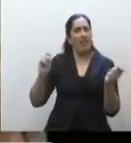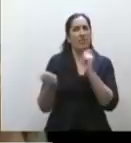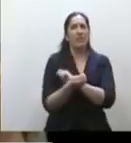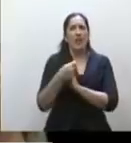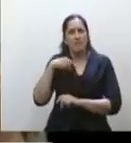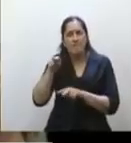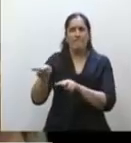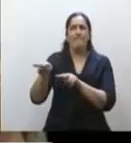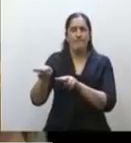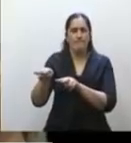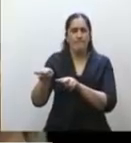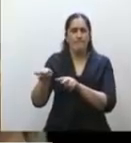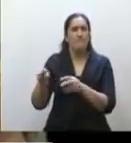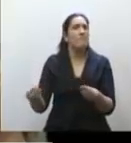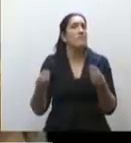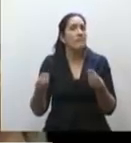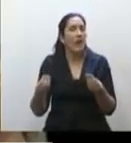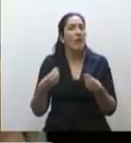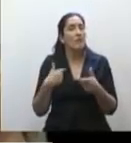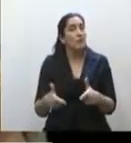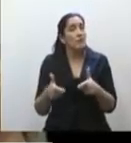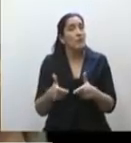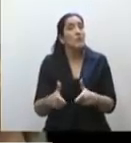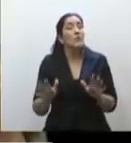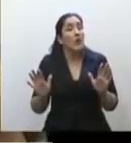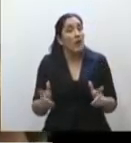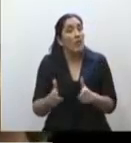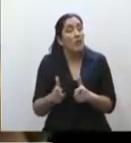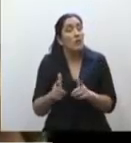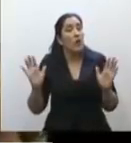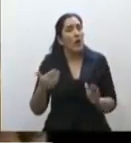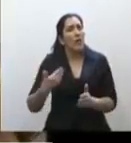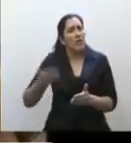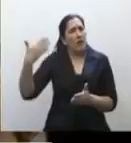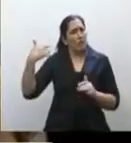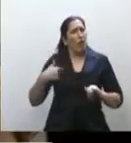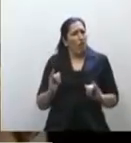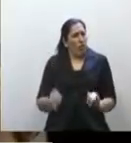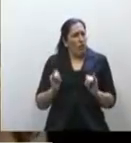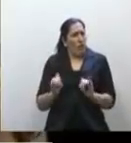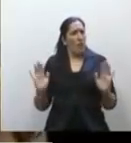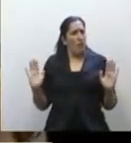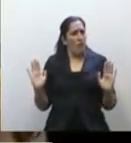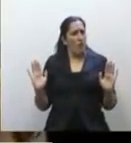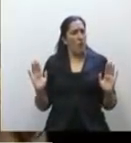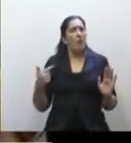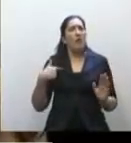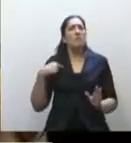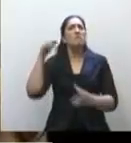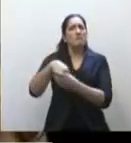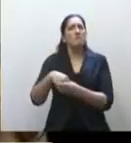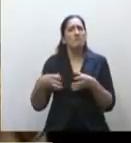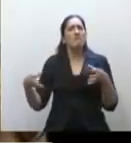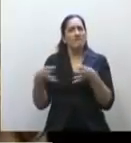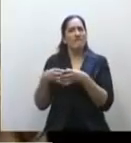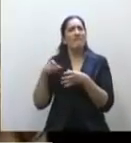porque tuve la suerte, desde muy joven, de formar parte de una